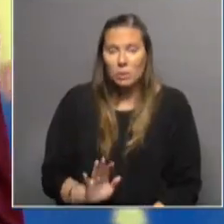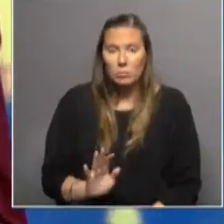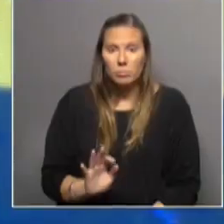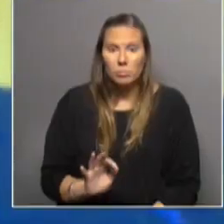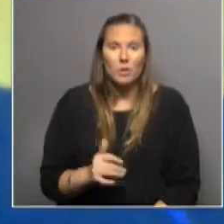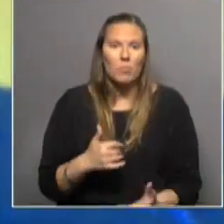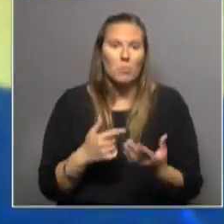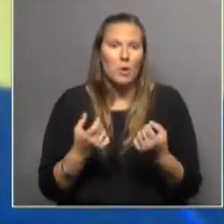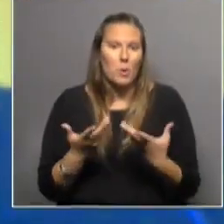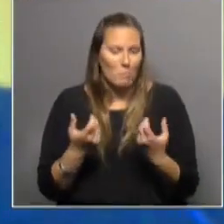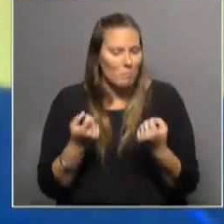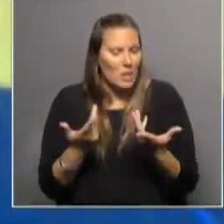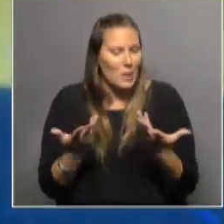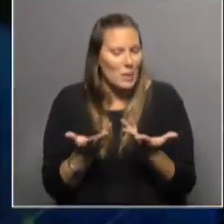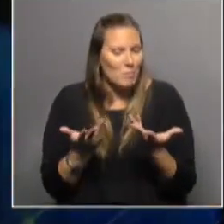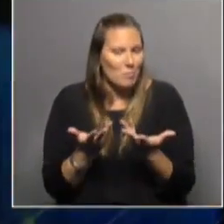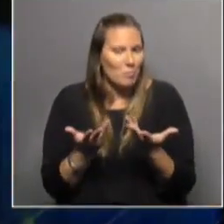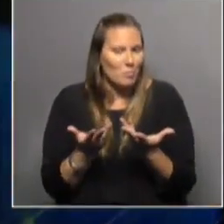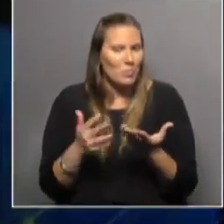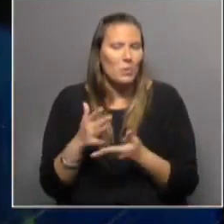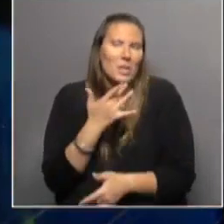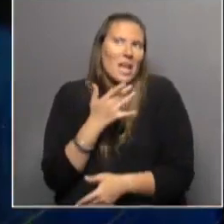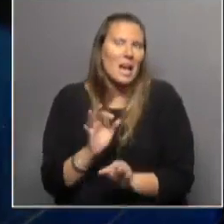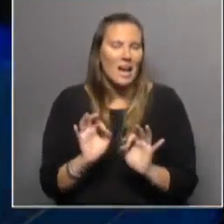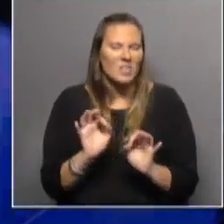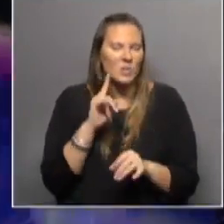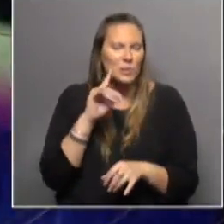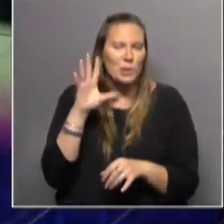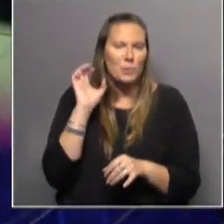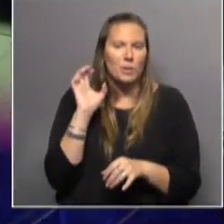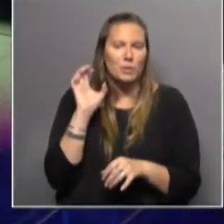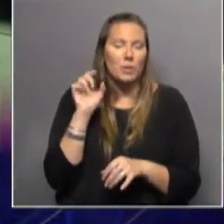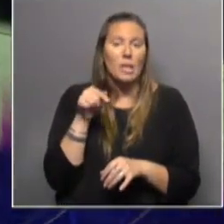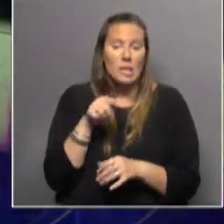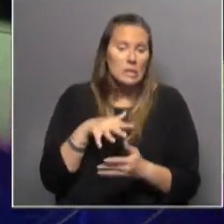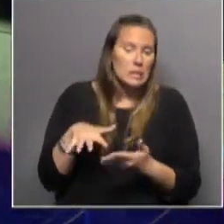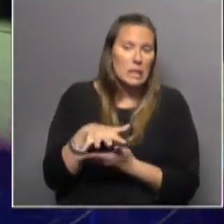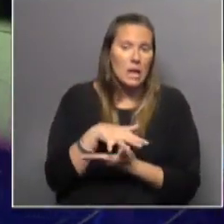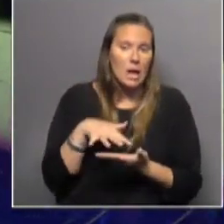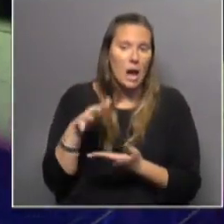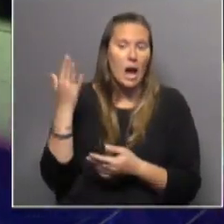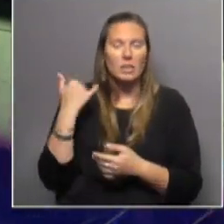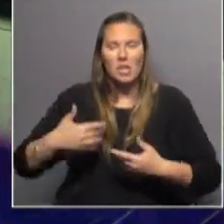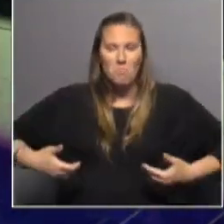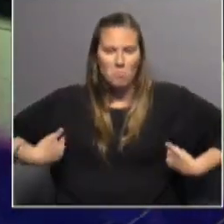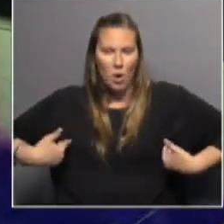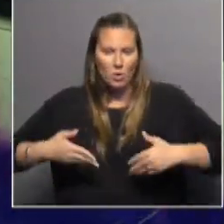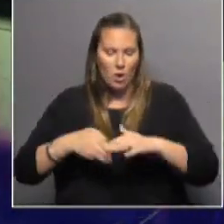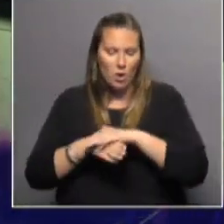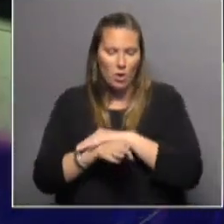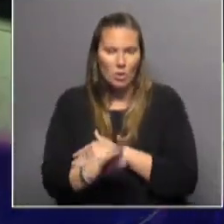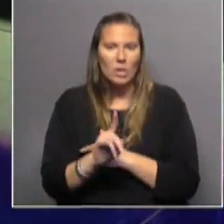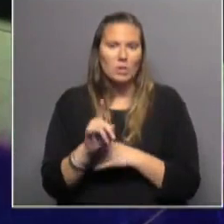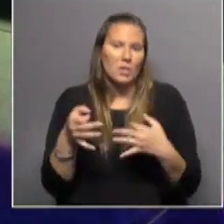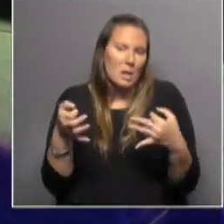Le da como algo al parque también. Sí, sí, le da como un encanto y un recuerdo de esa parte donde estaban los monos, que bueno, esos monos son